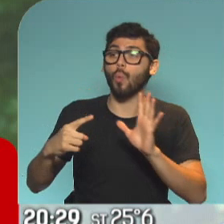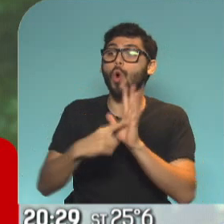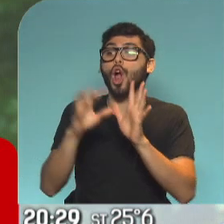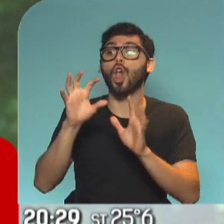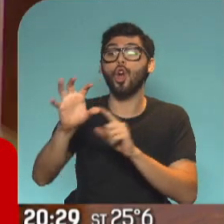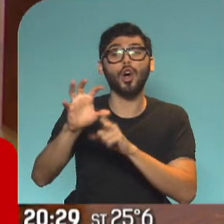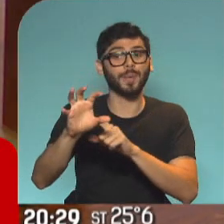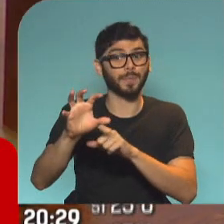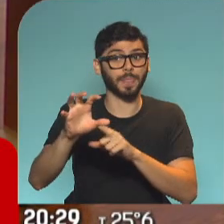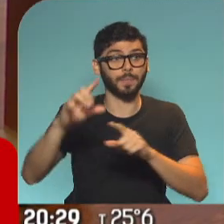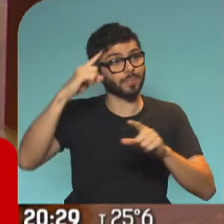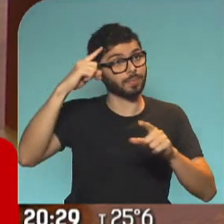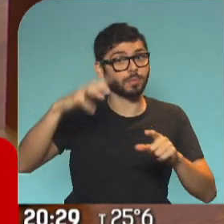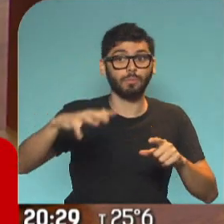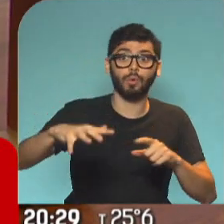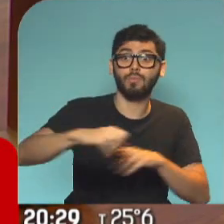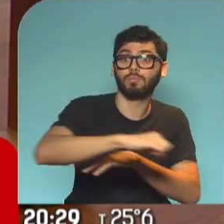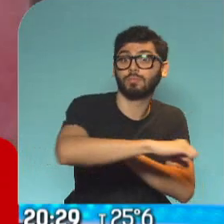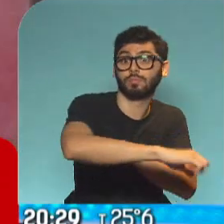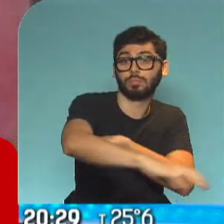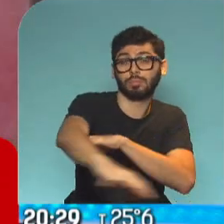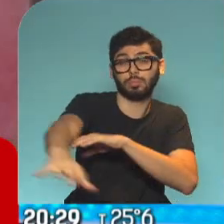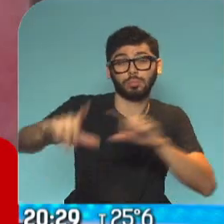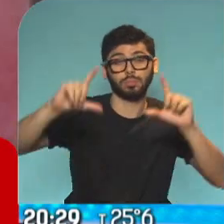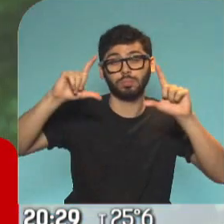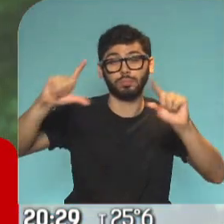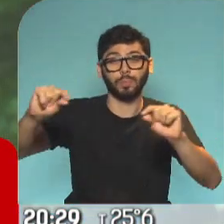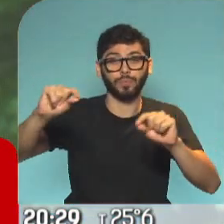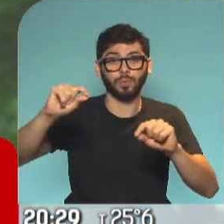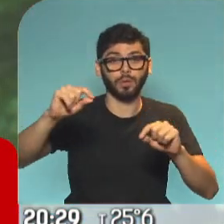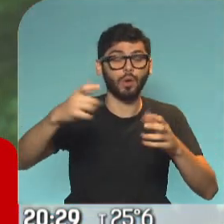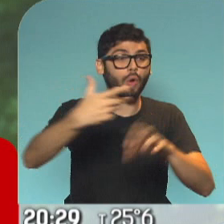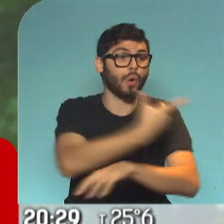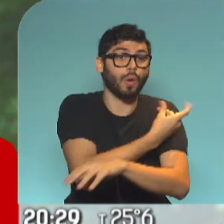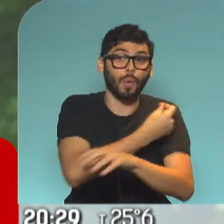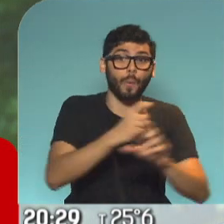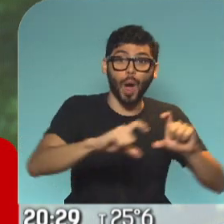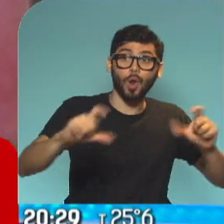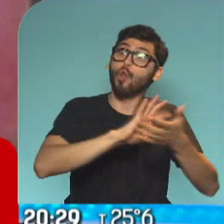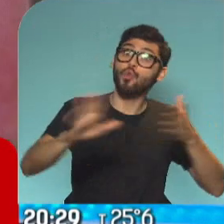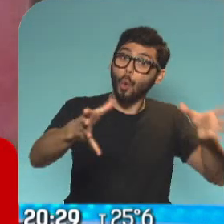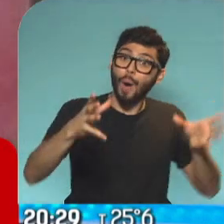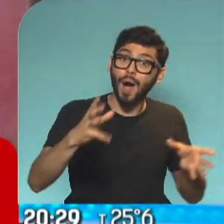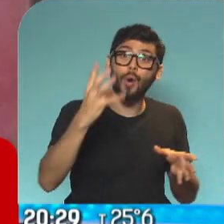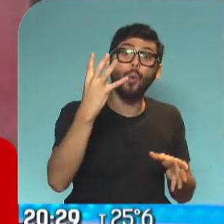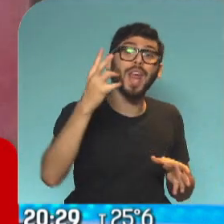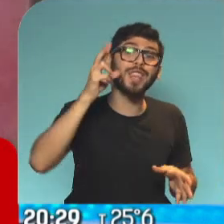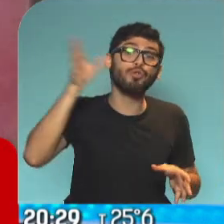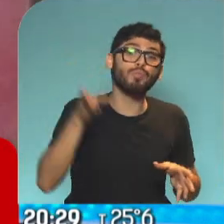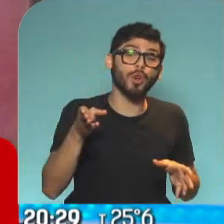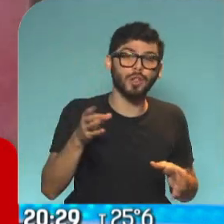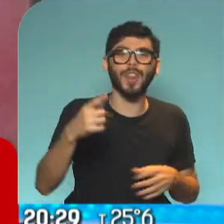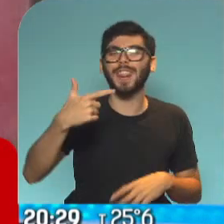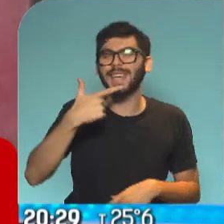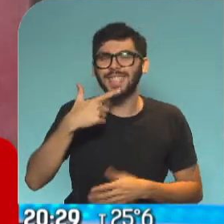Aires en términos de territorio y de población. 48% de las partidas irán a la provincia de Buenos Aires. 17 millones de habitantes. Sí. Tiene,